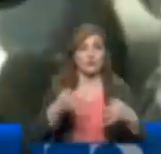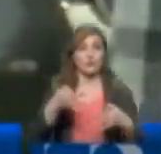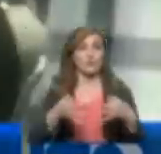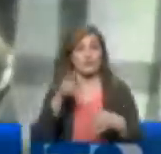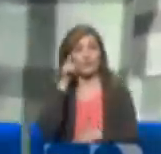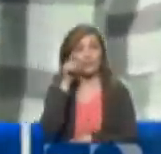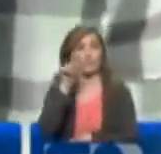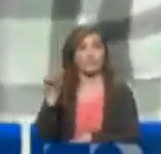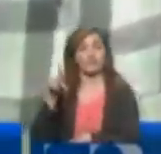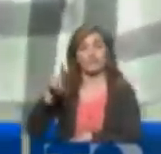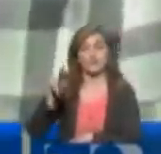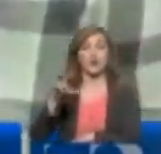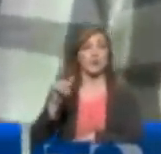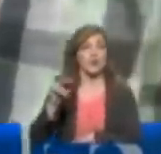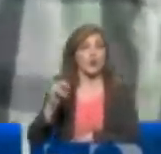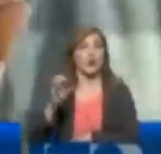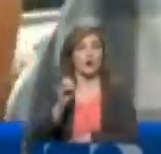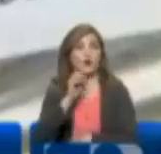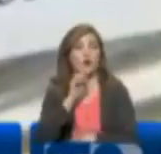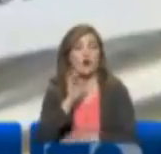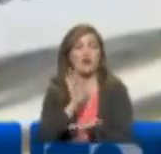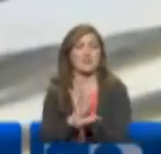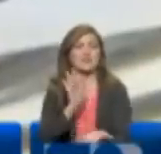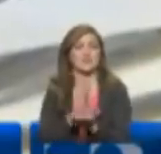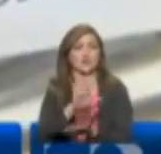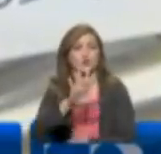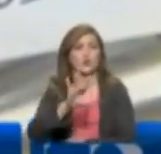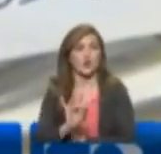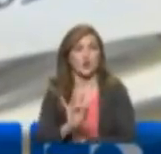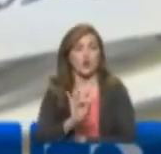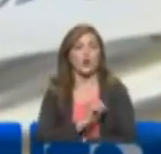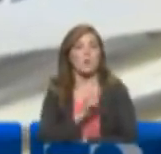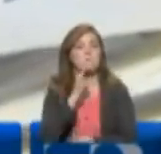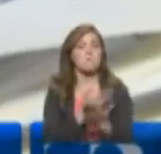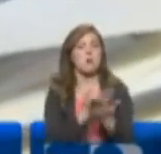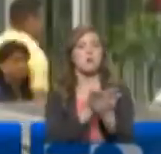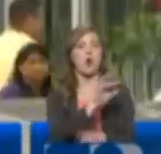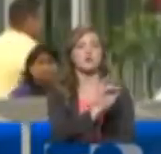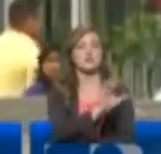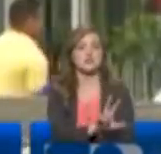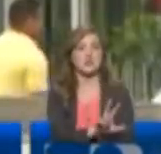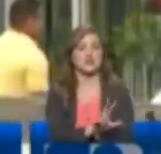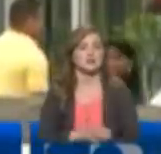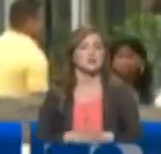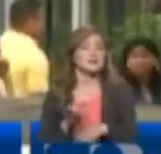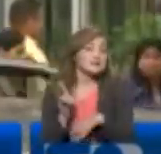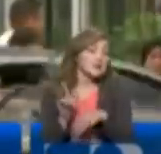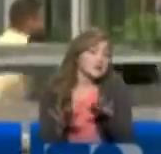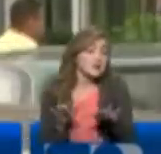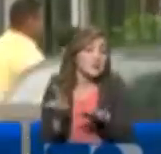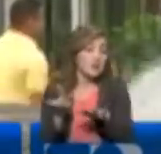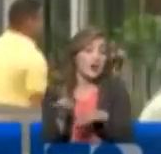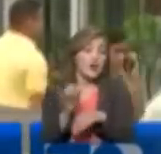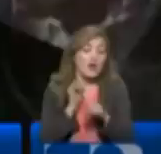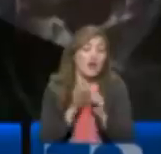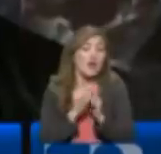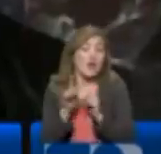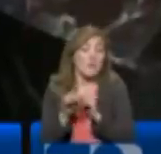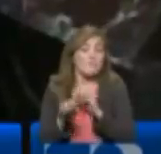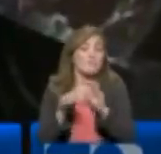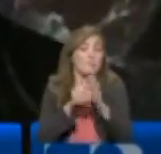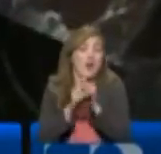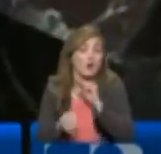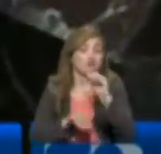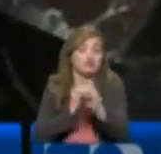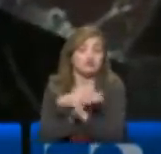fiscal iván proaño presentó 58 testigos y 83 evidencias que demostrarían además la existencia de suplantaciones de cuentas